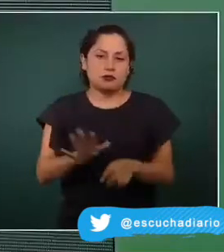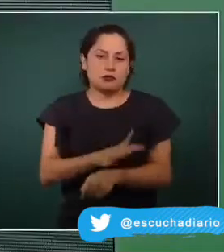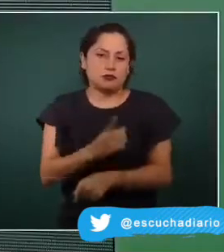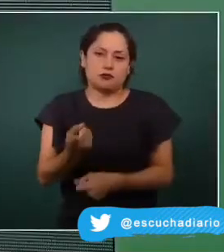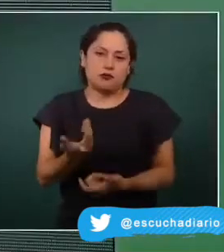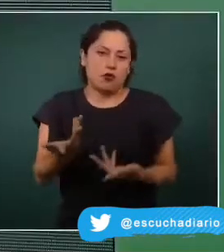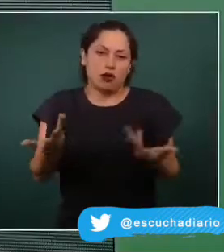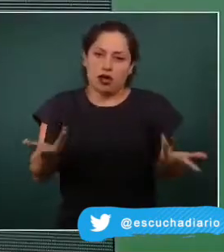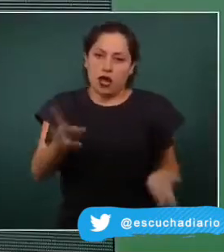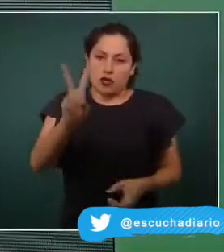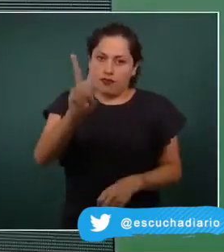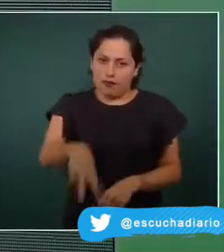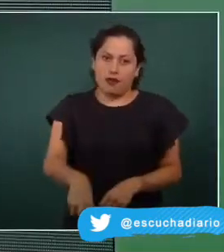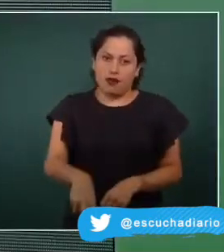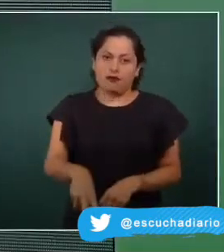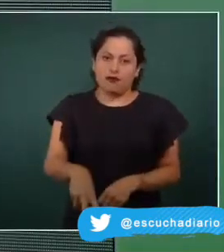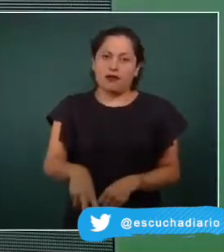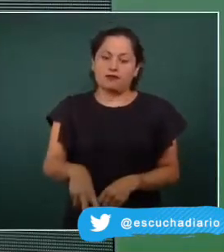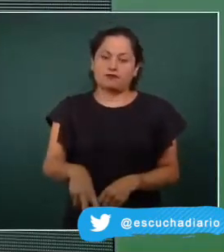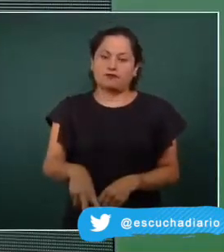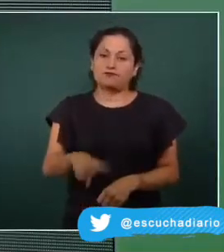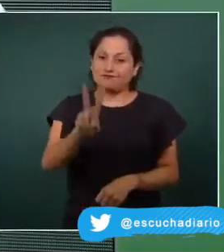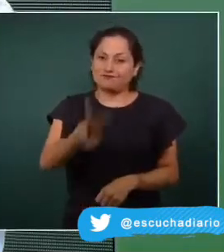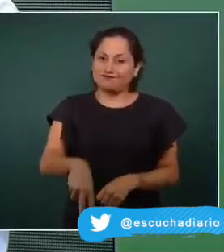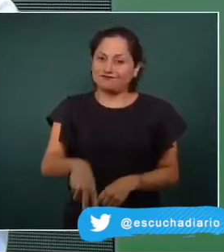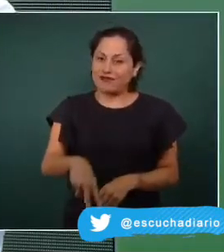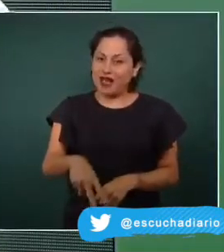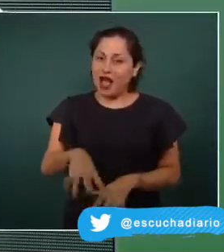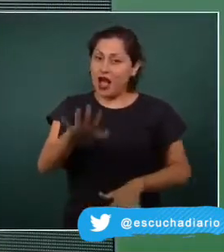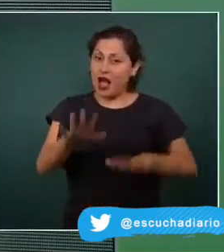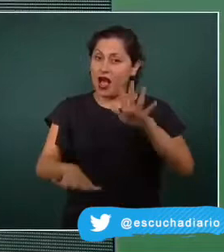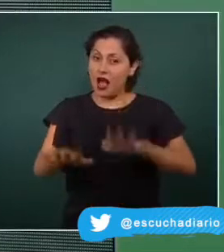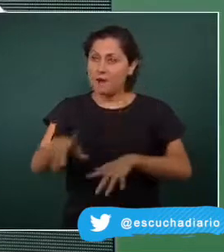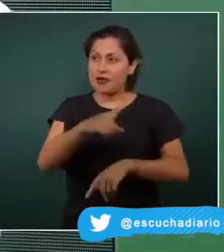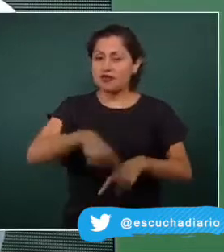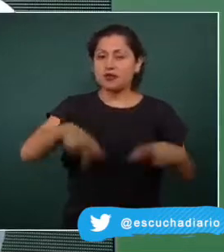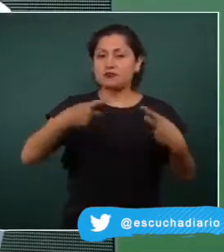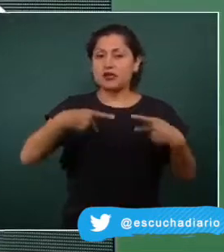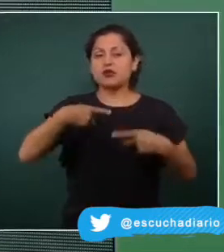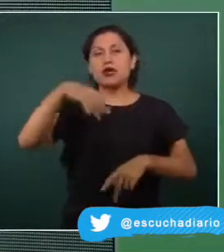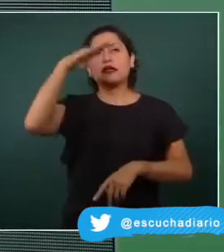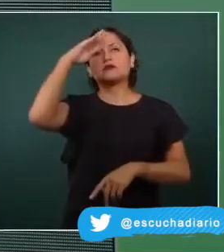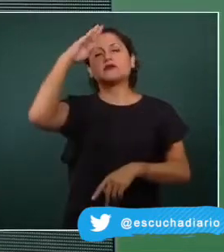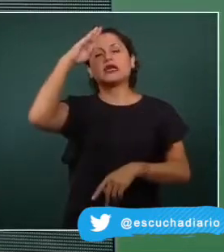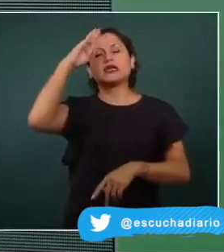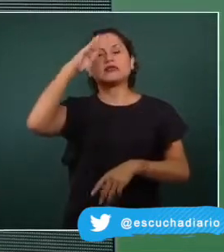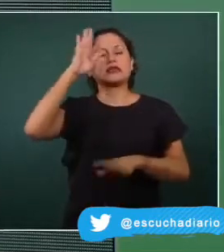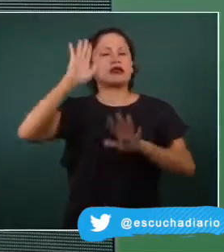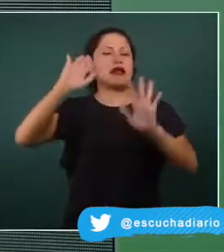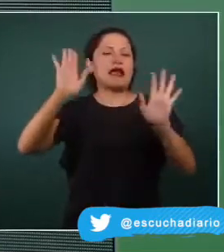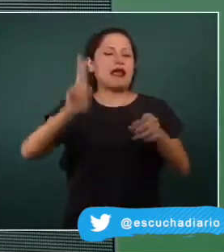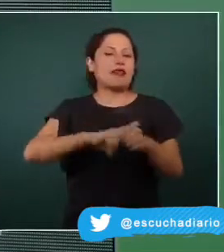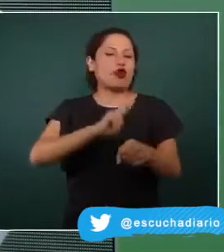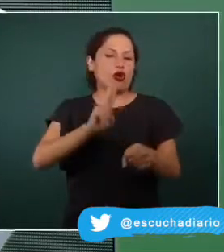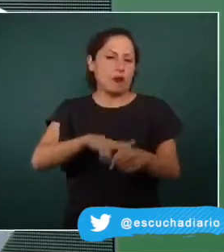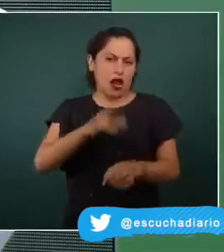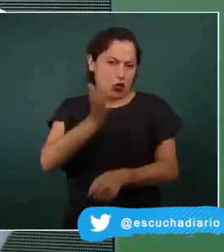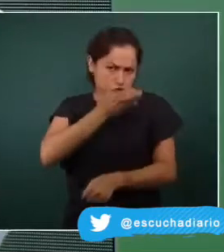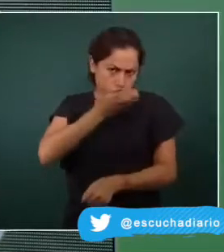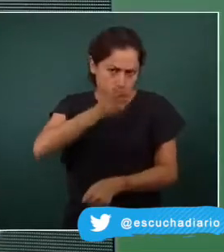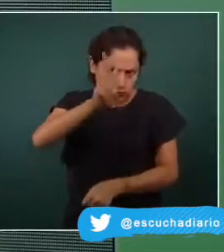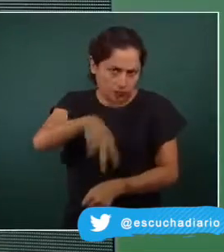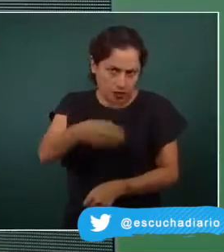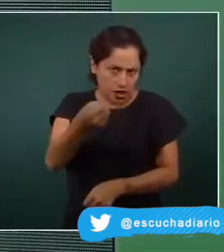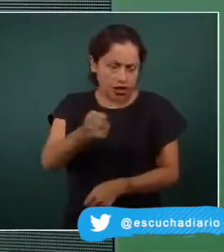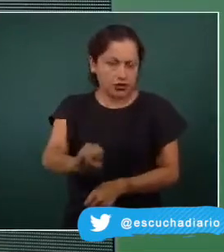que la mala costumbre, aunque ya no es así, es de que si va